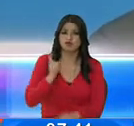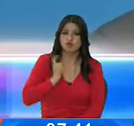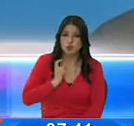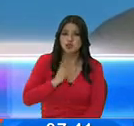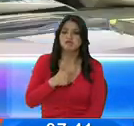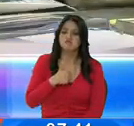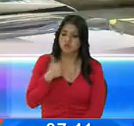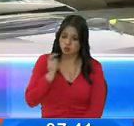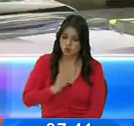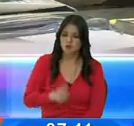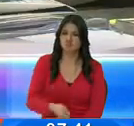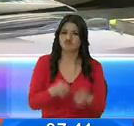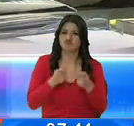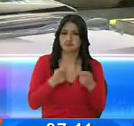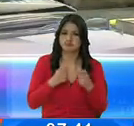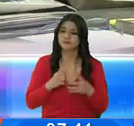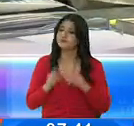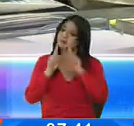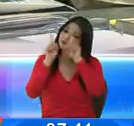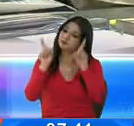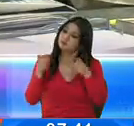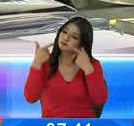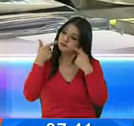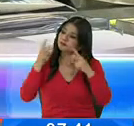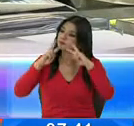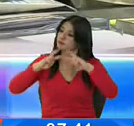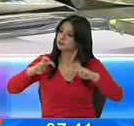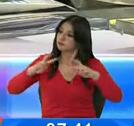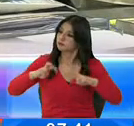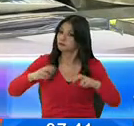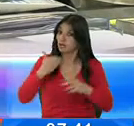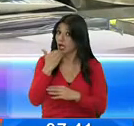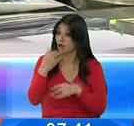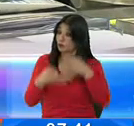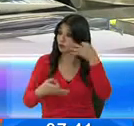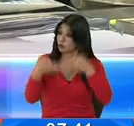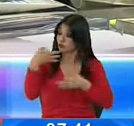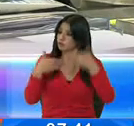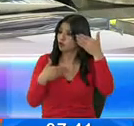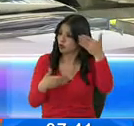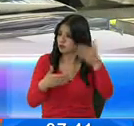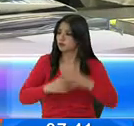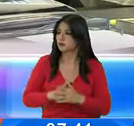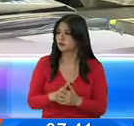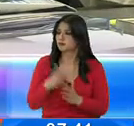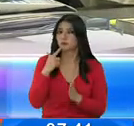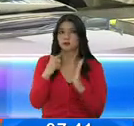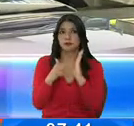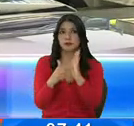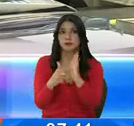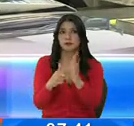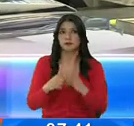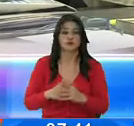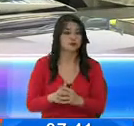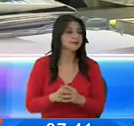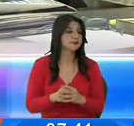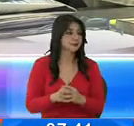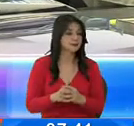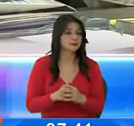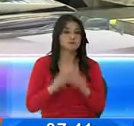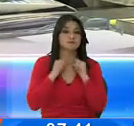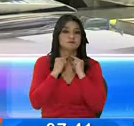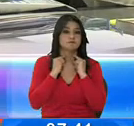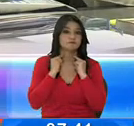disgustarle y en materia de fiscalización se logró algunos juicios políticos por ejemplo al cura o padre tuareg